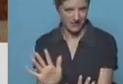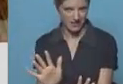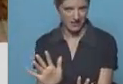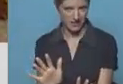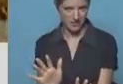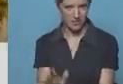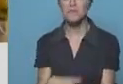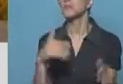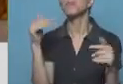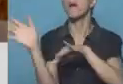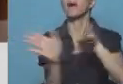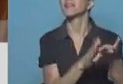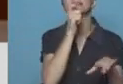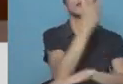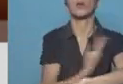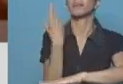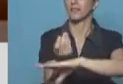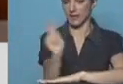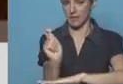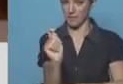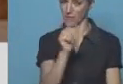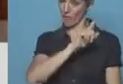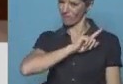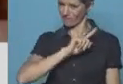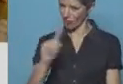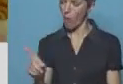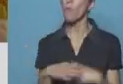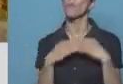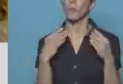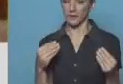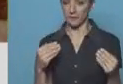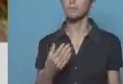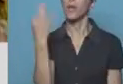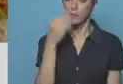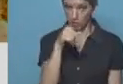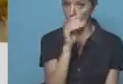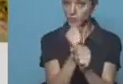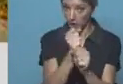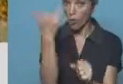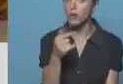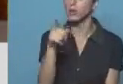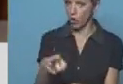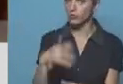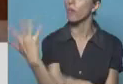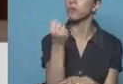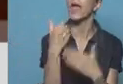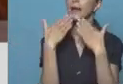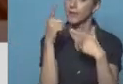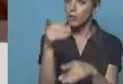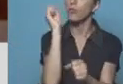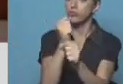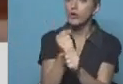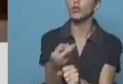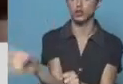gobiernos o de las políticas que se apliquen. Y esto no es así, porque es cierto que tenés tu trabajo y te lo ganaste por tu esfuerzo y vas a trabajar todos los